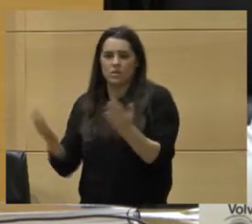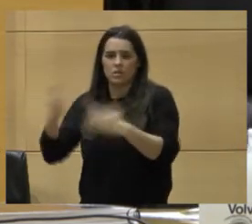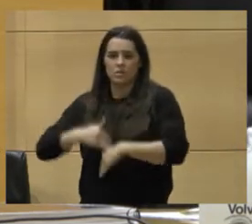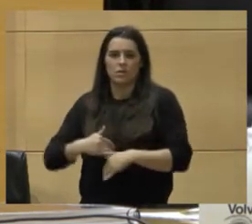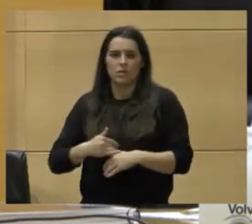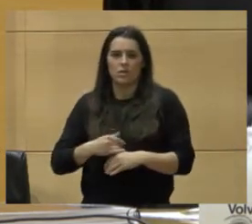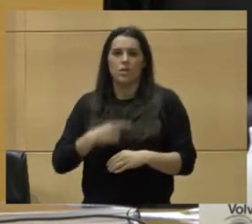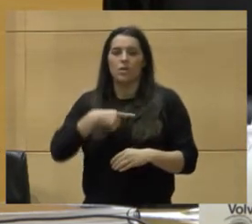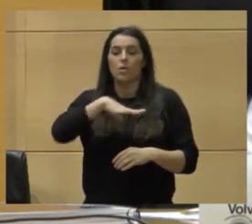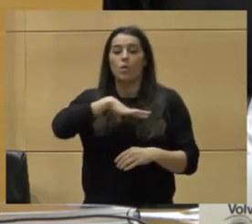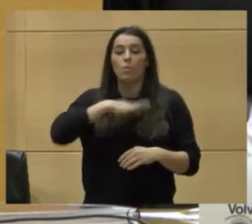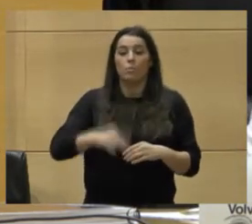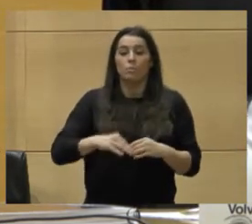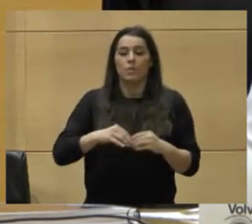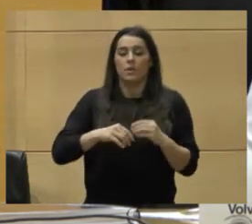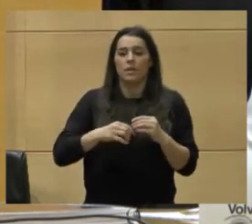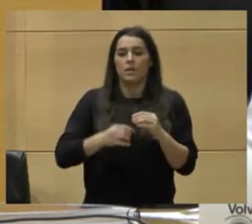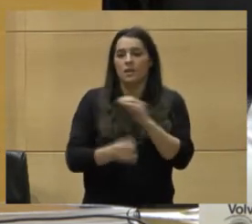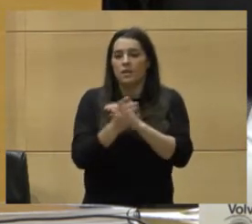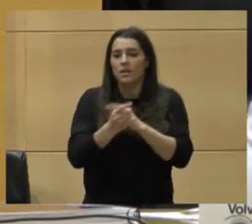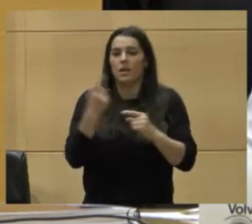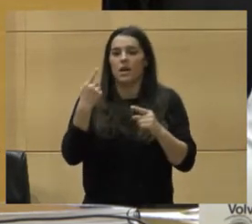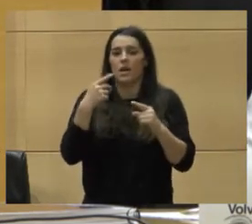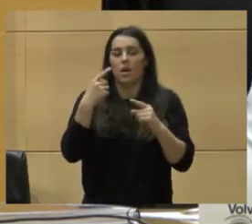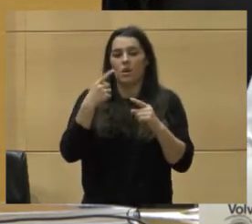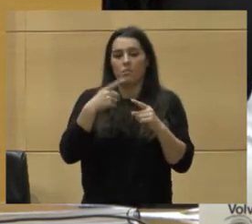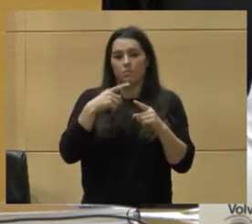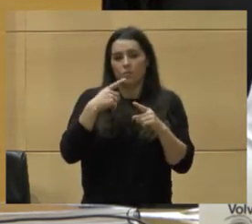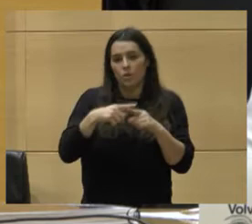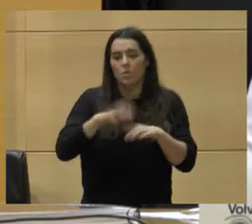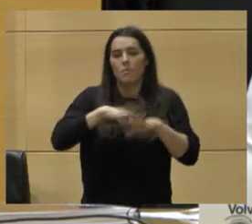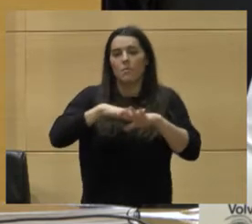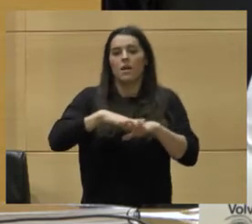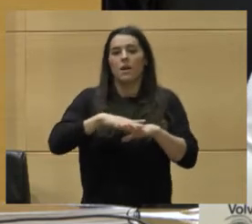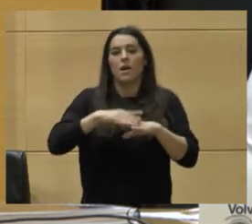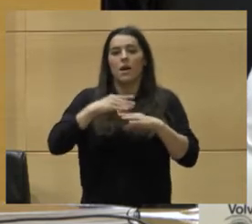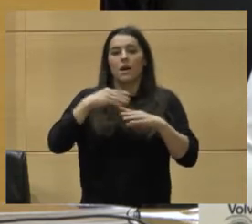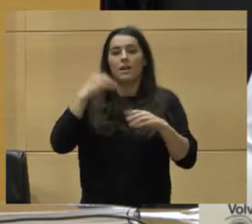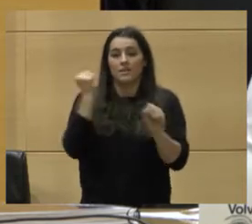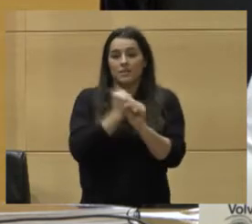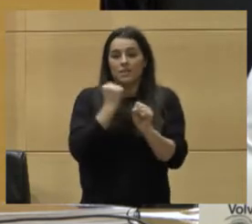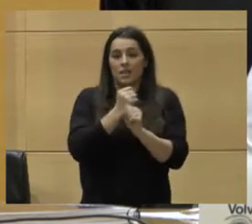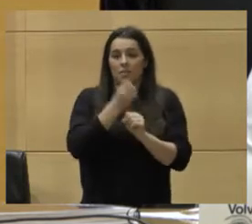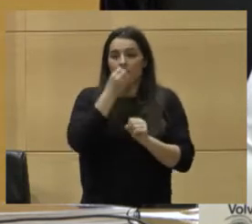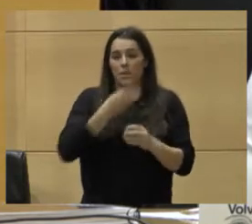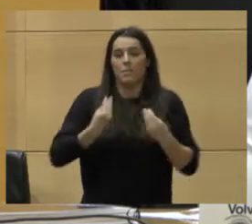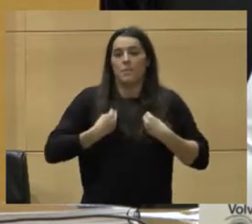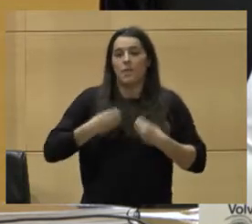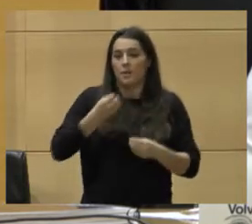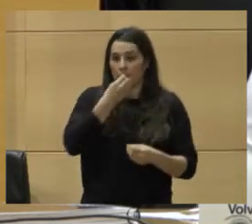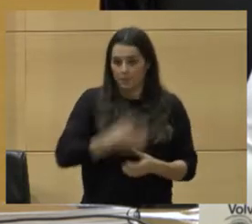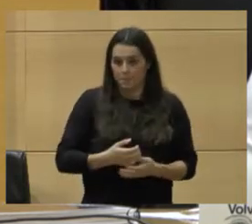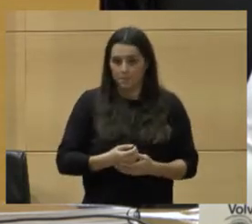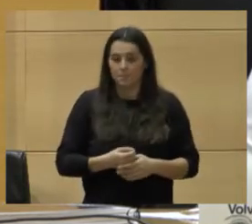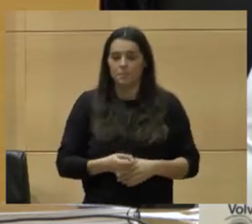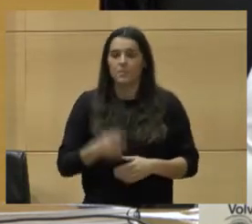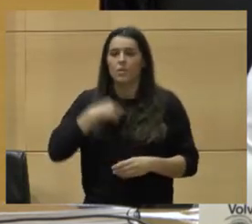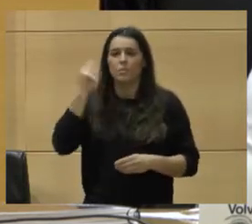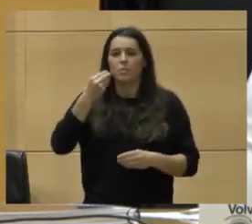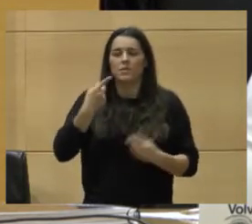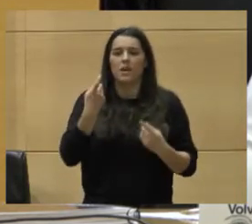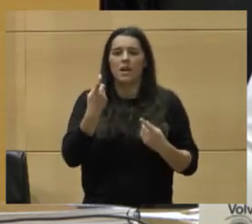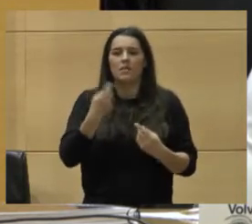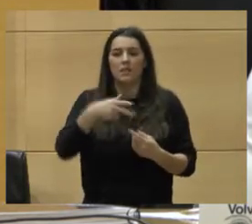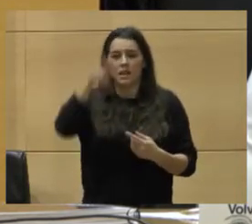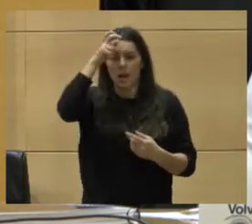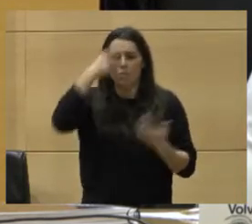y eso se convierte en un elemento central de construcción de construcción política que es necesario el protagonismo popular